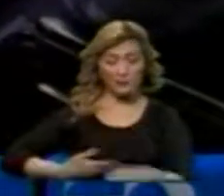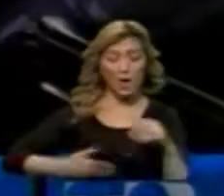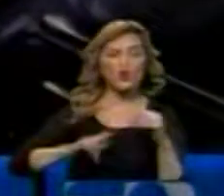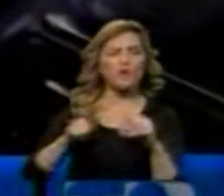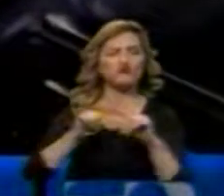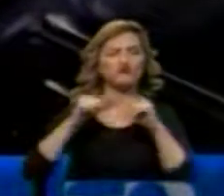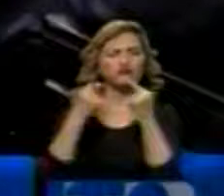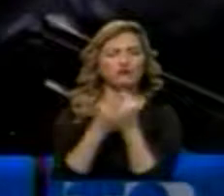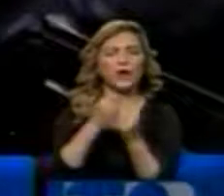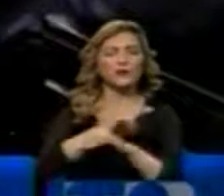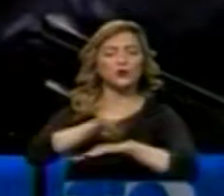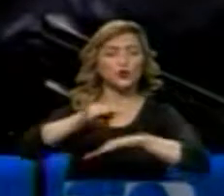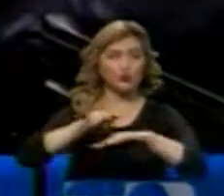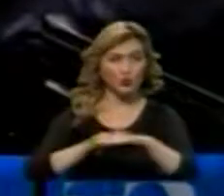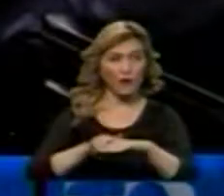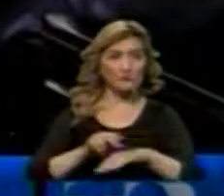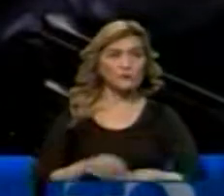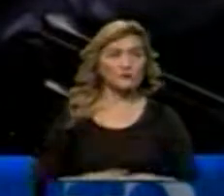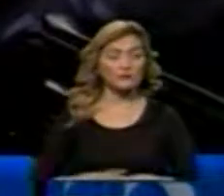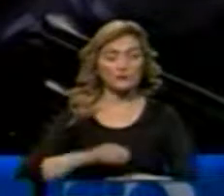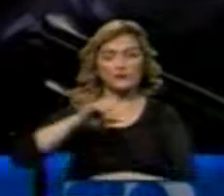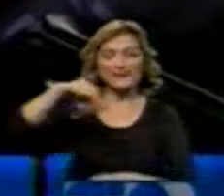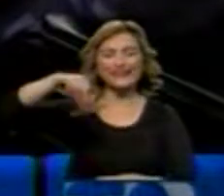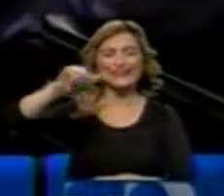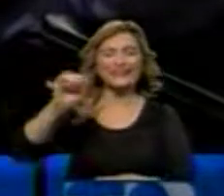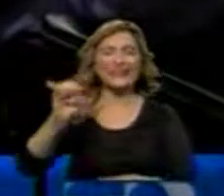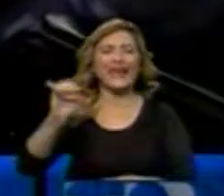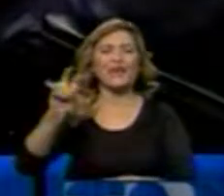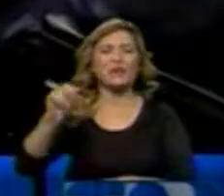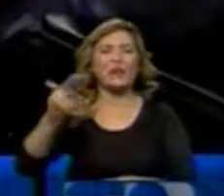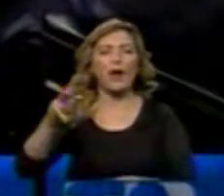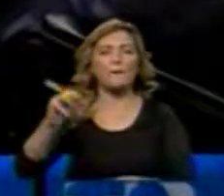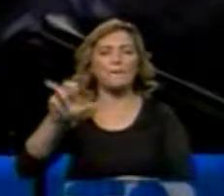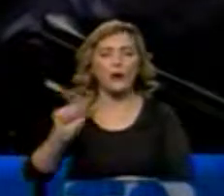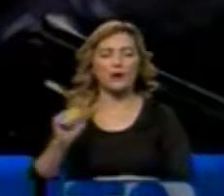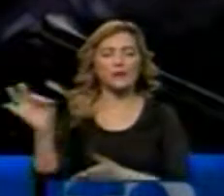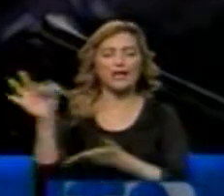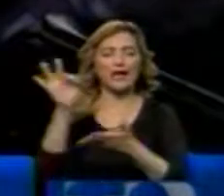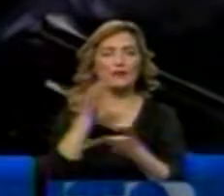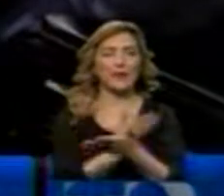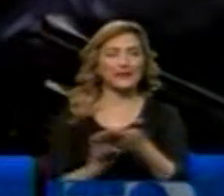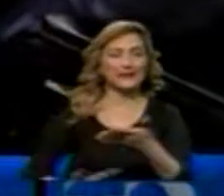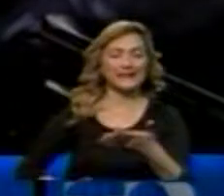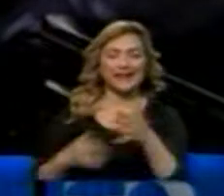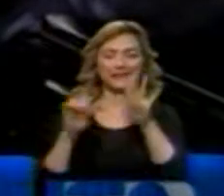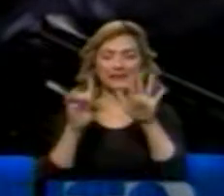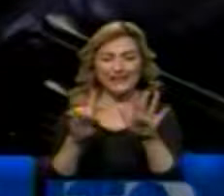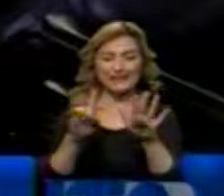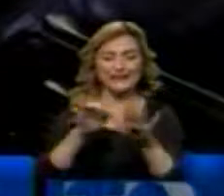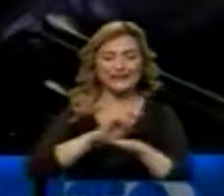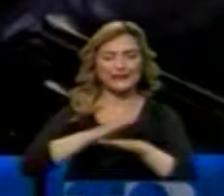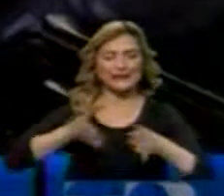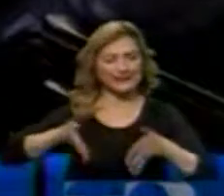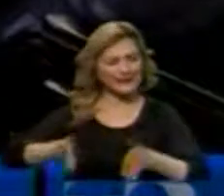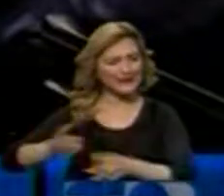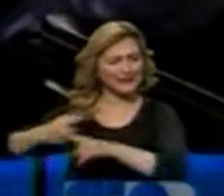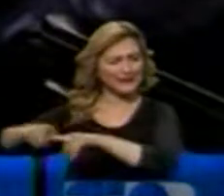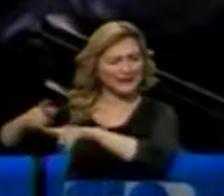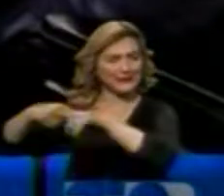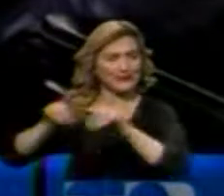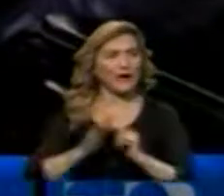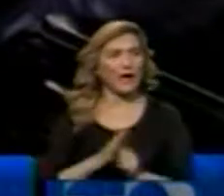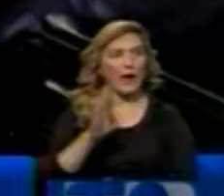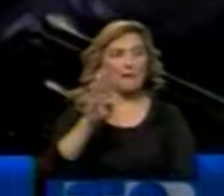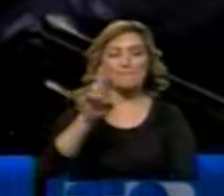de Nacionalidades, José Kenama, presidente de seis nacionalidades COFAN y COFAN Nivaldo, y José Augusto